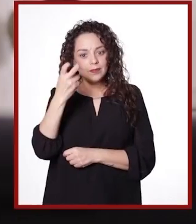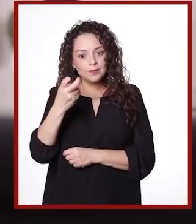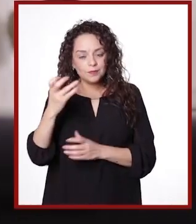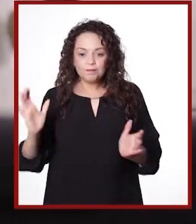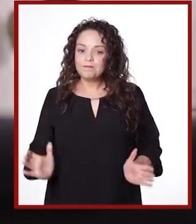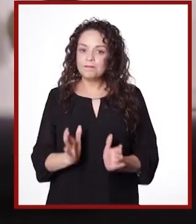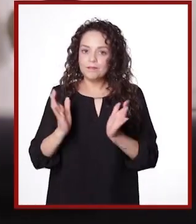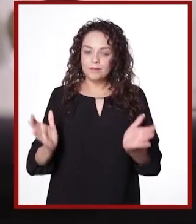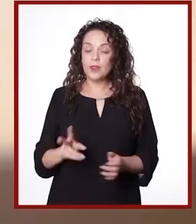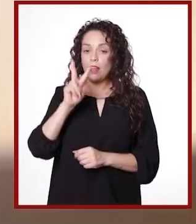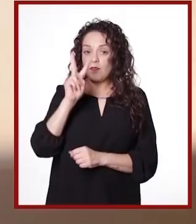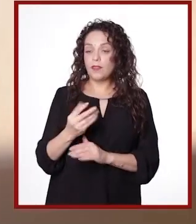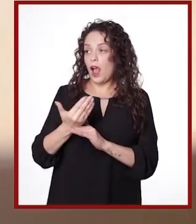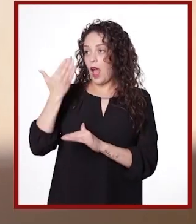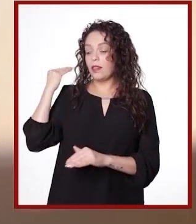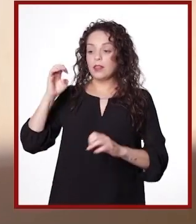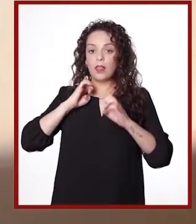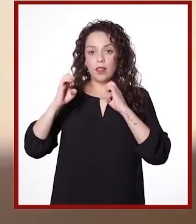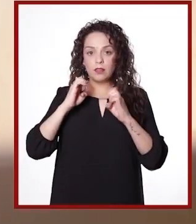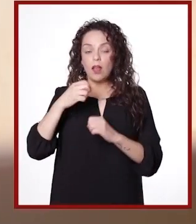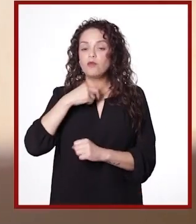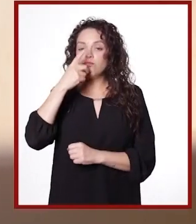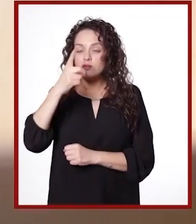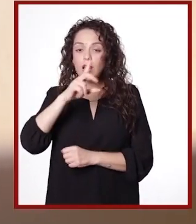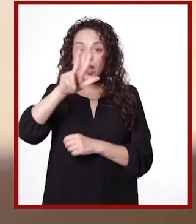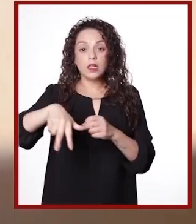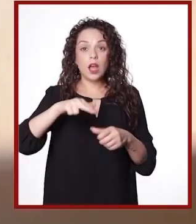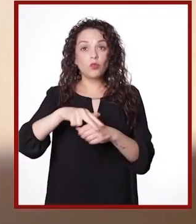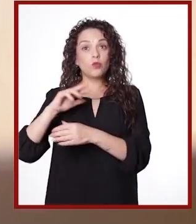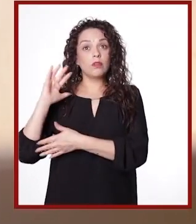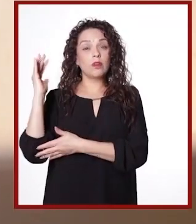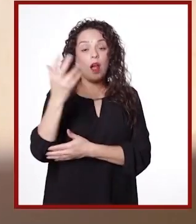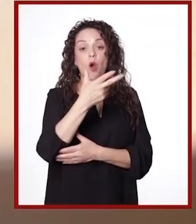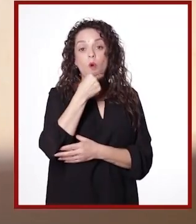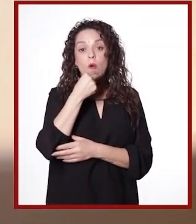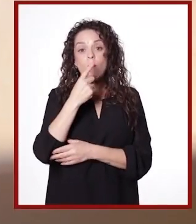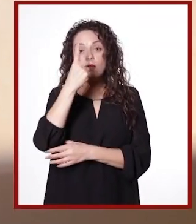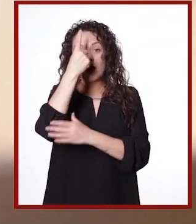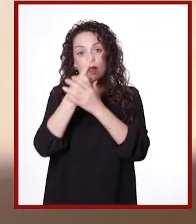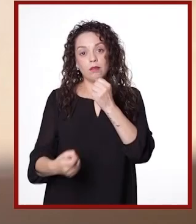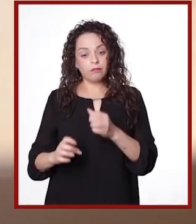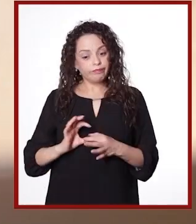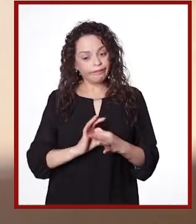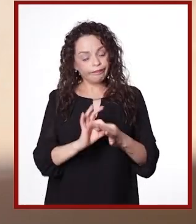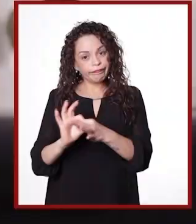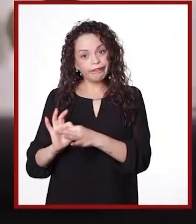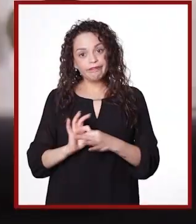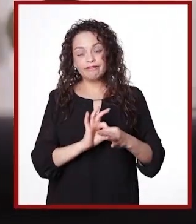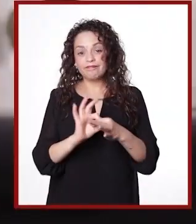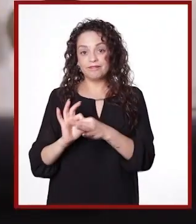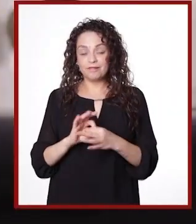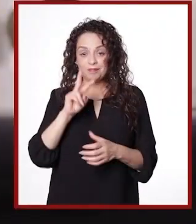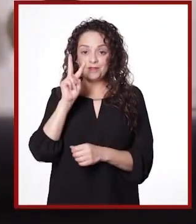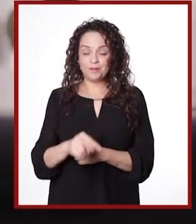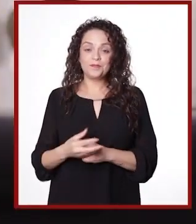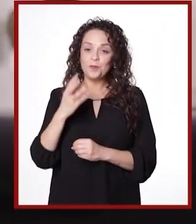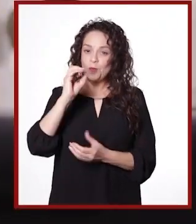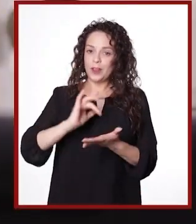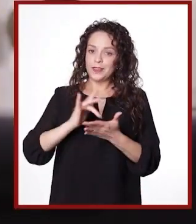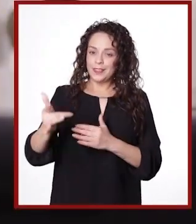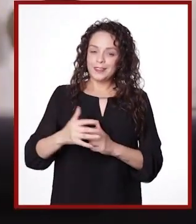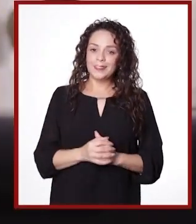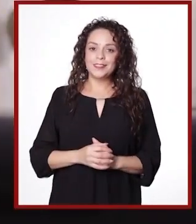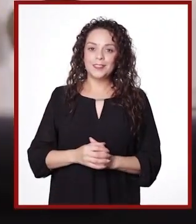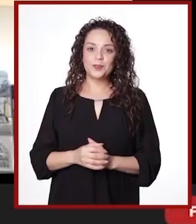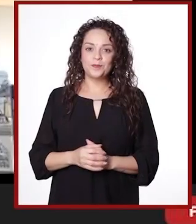en entrevistas pasadas lo hemos mencionado, la naturaleza y el hombre somos uno mismo, no somos ajenos, somos uno mismo. Gracias por tu espacio y gracias por estar